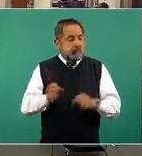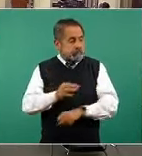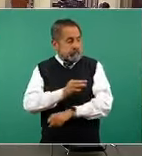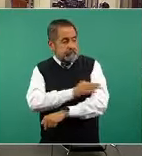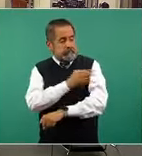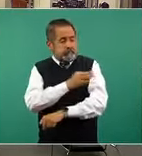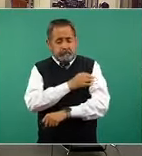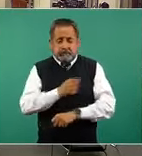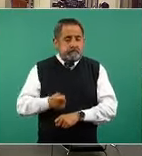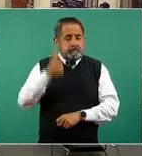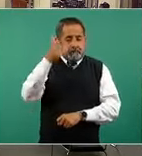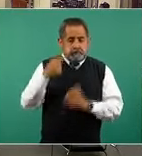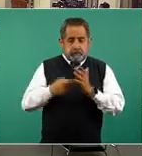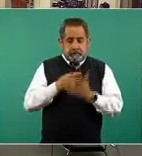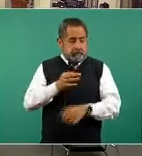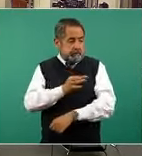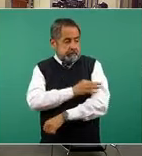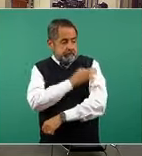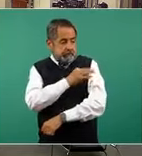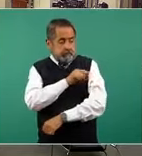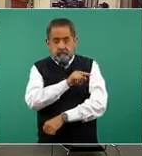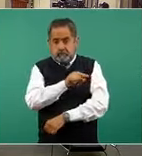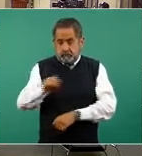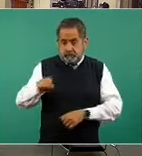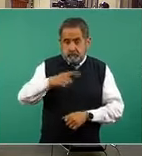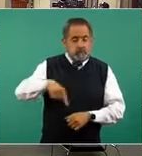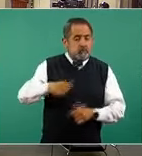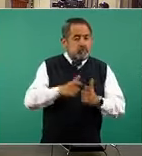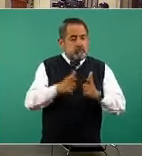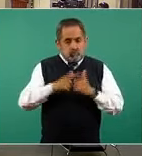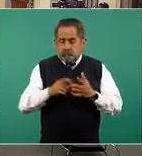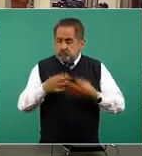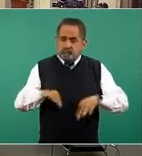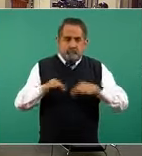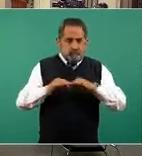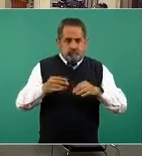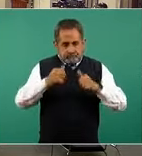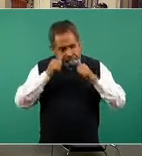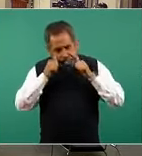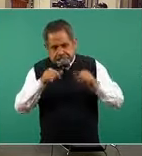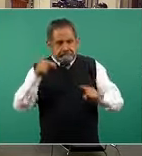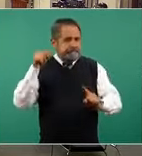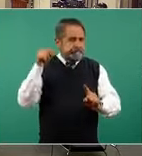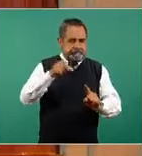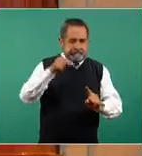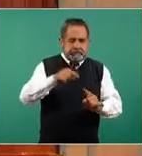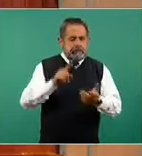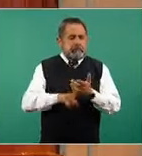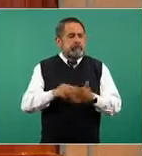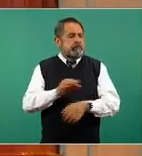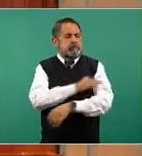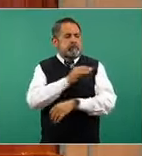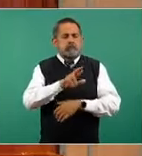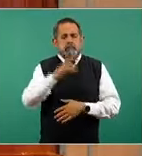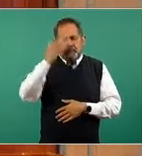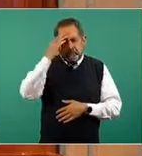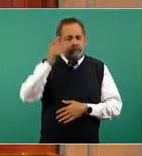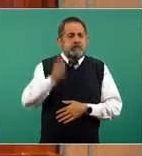dosis, además porque es un grupo importante sobre el cual la estrategia también ha priorizado la aplicación de esta vacuna, recordando